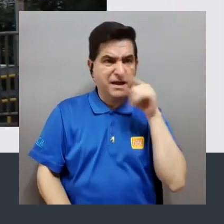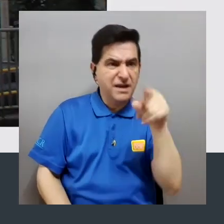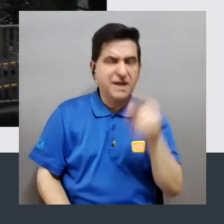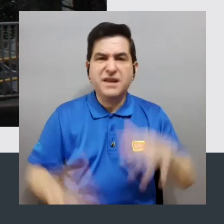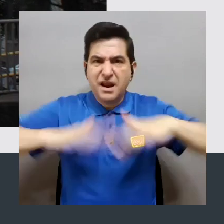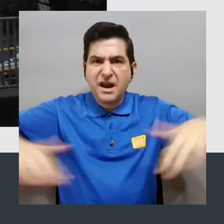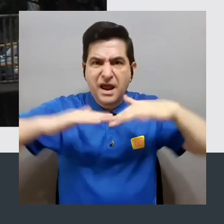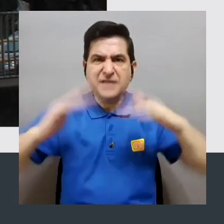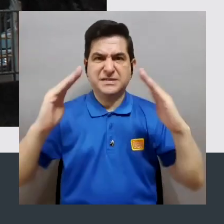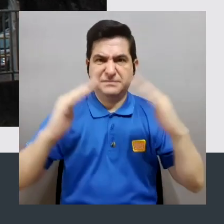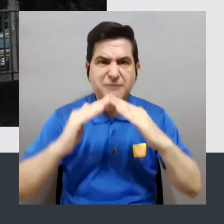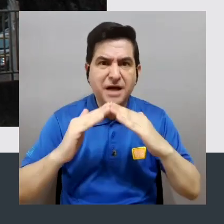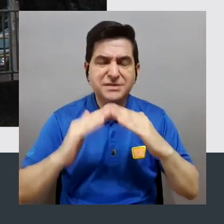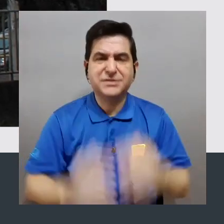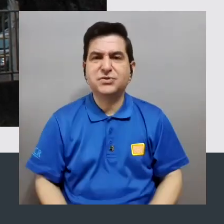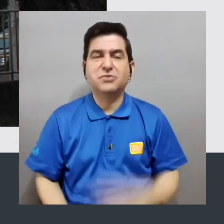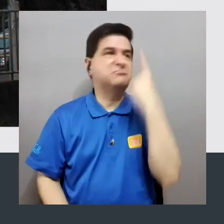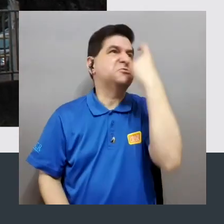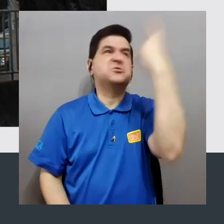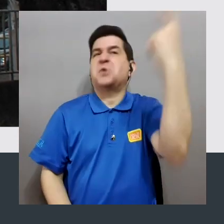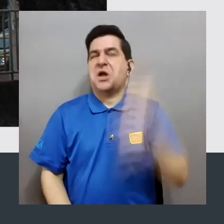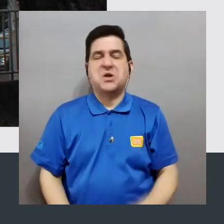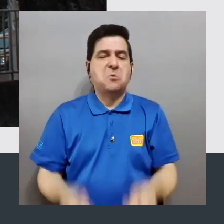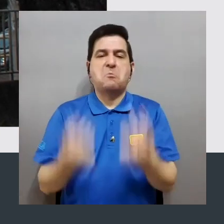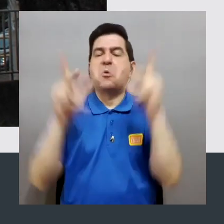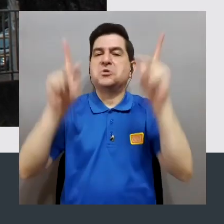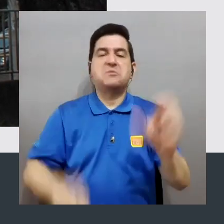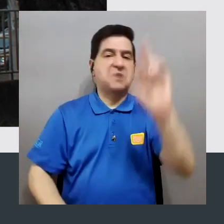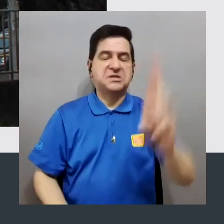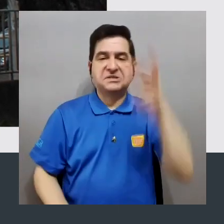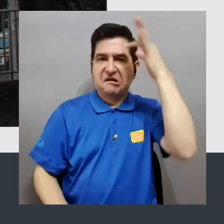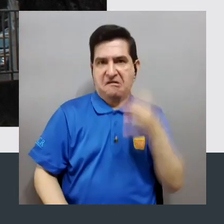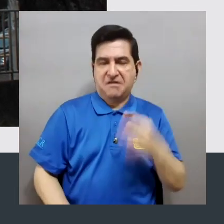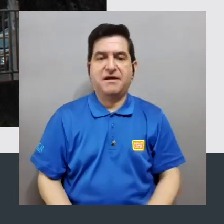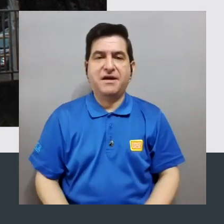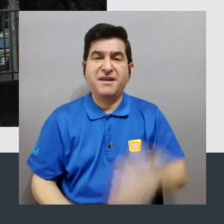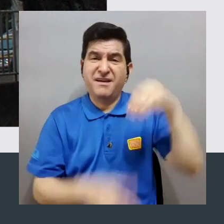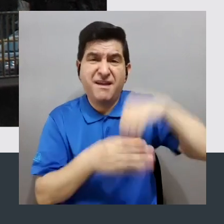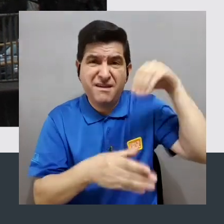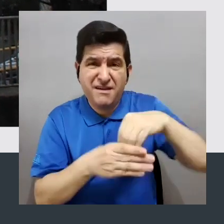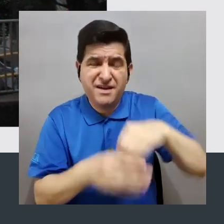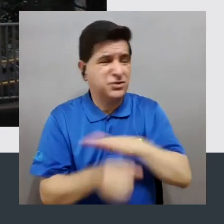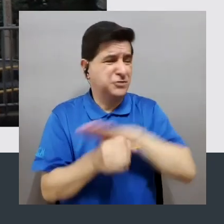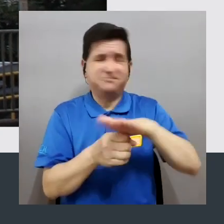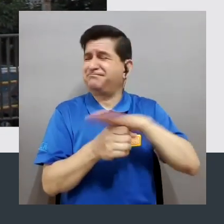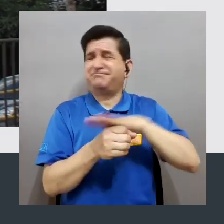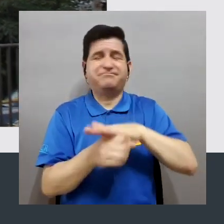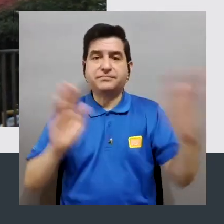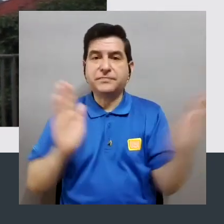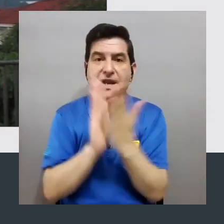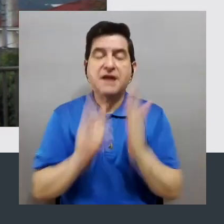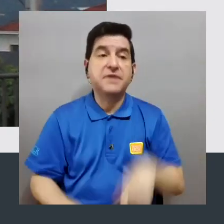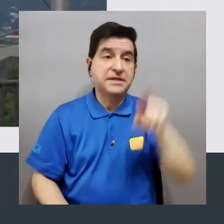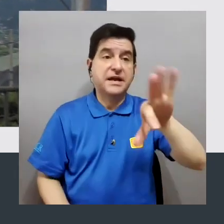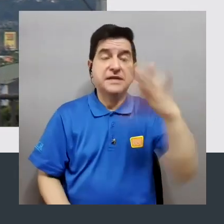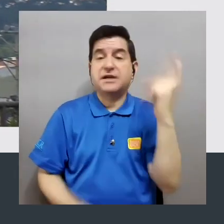uno de estos espacios habitacionales no pasará de ser un sueño para muchas y muchos costarricenses, cuyos ingresos son insuficientes para hacer frente